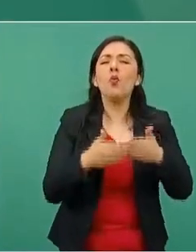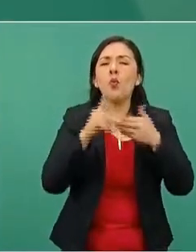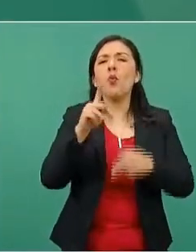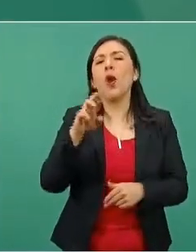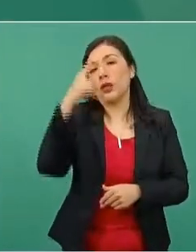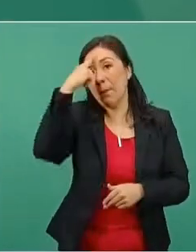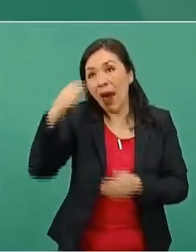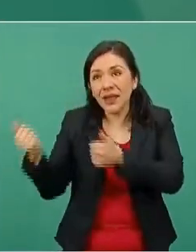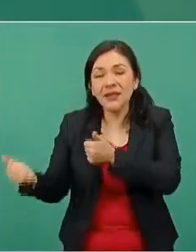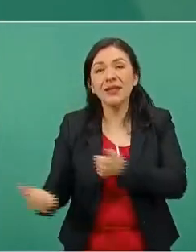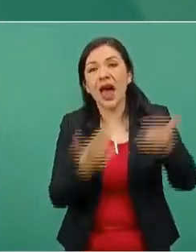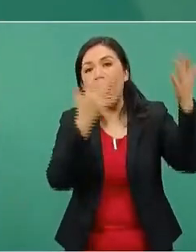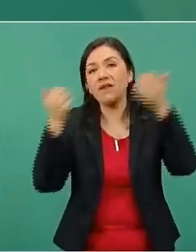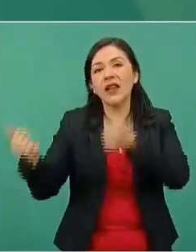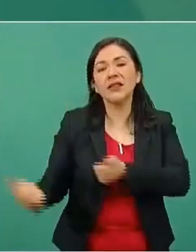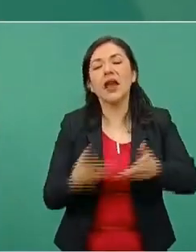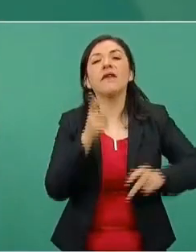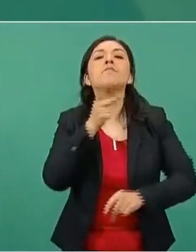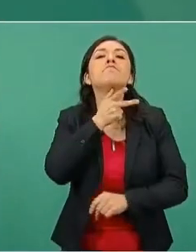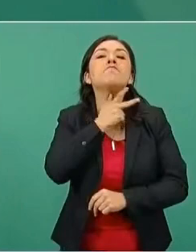la exportación del petróleo.